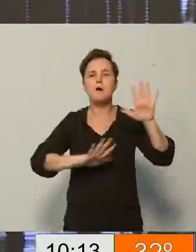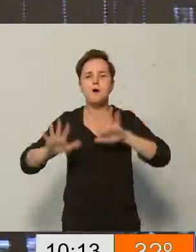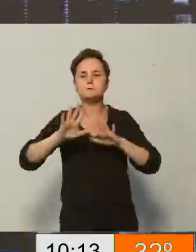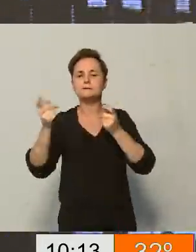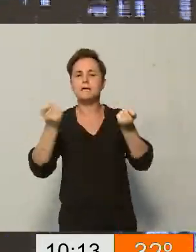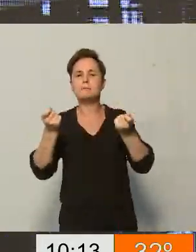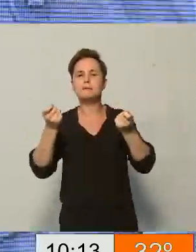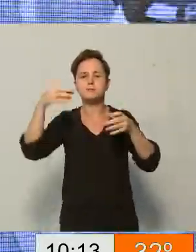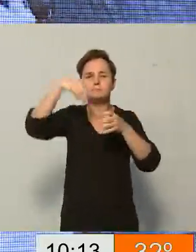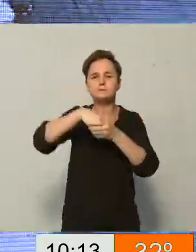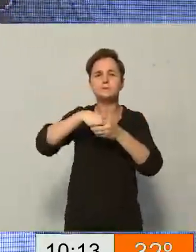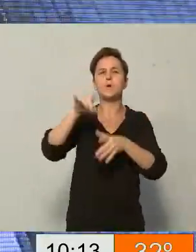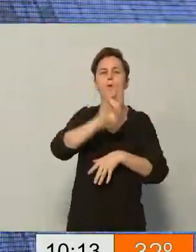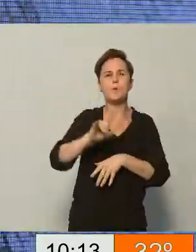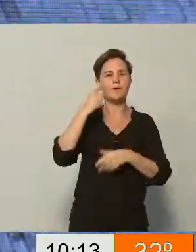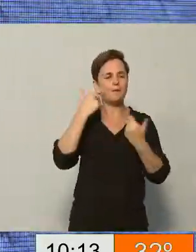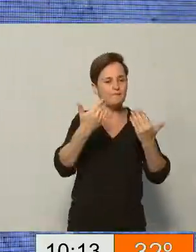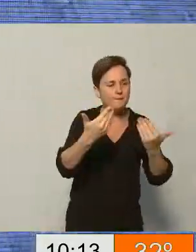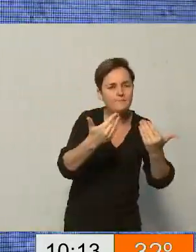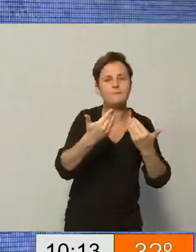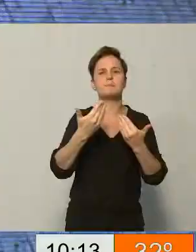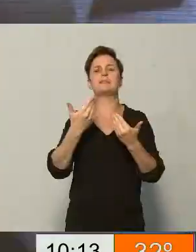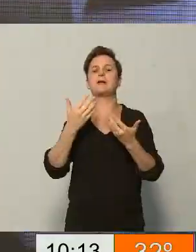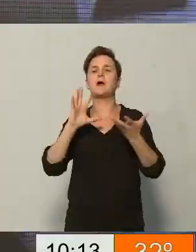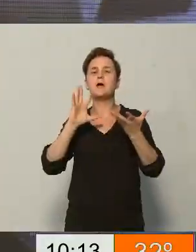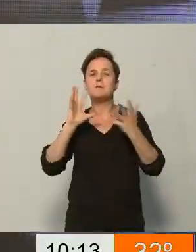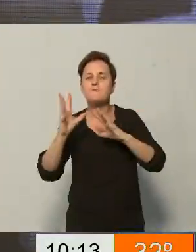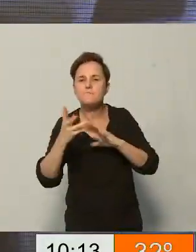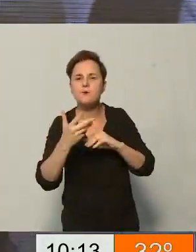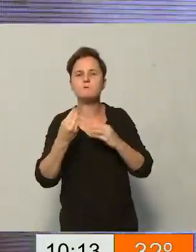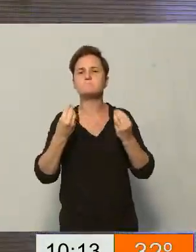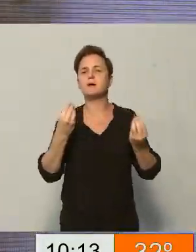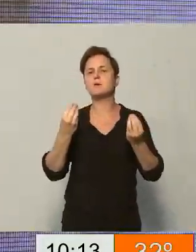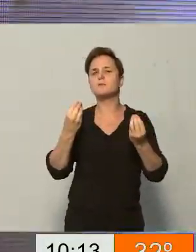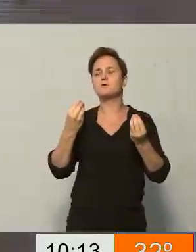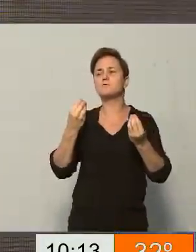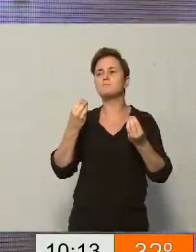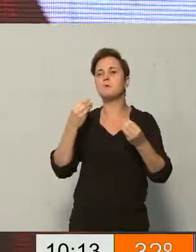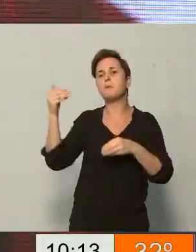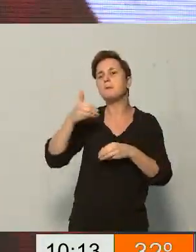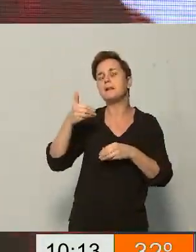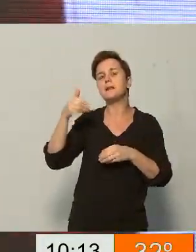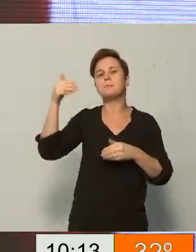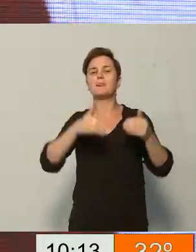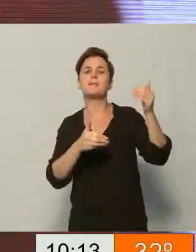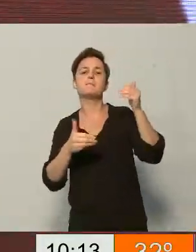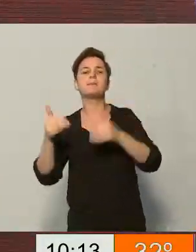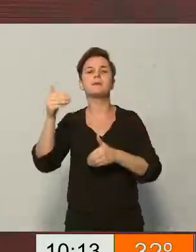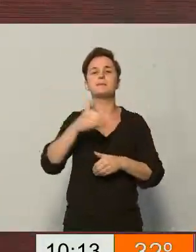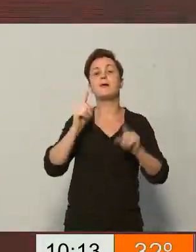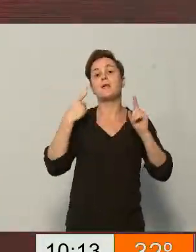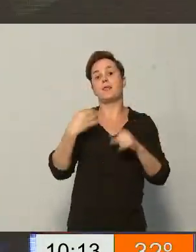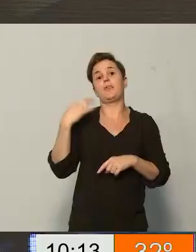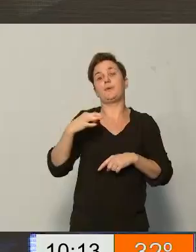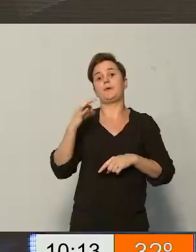de la universidad, seguir investigando de alguna manera con una presencialidad reducida, y teníamos que dar